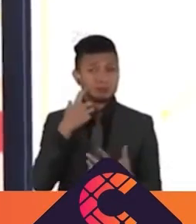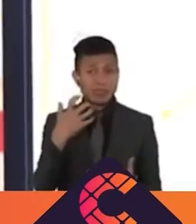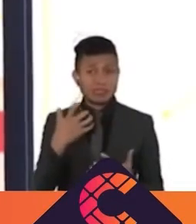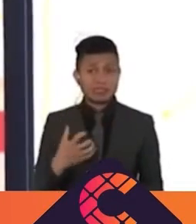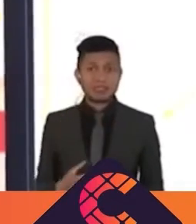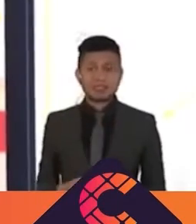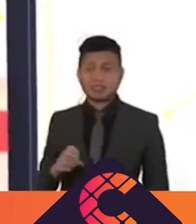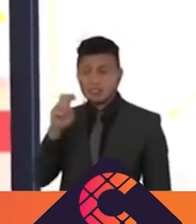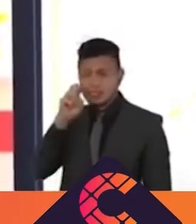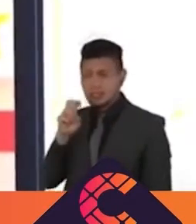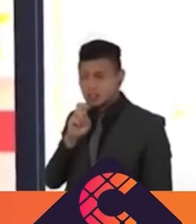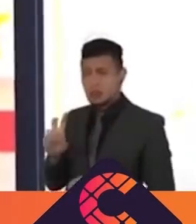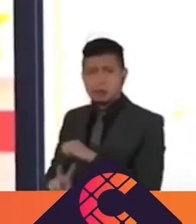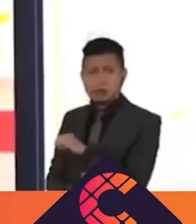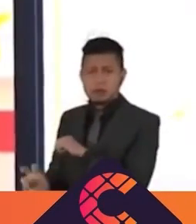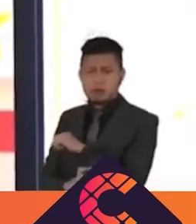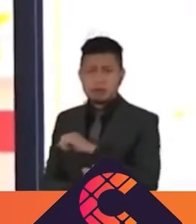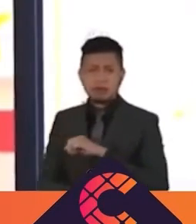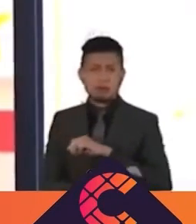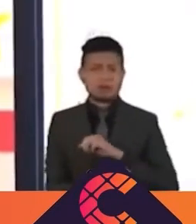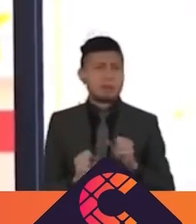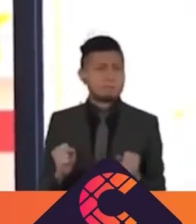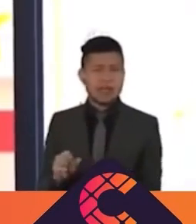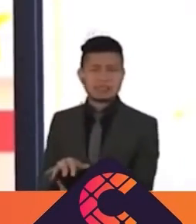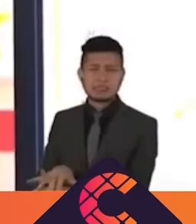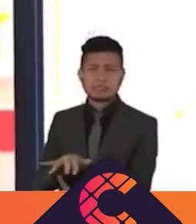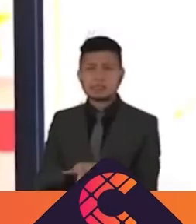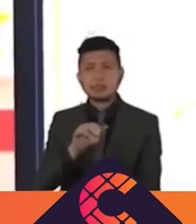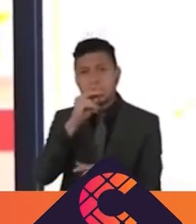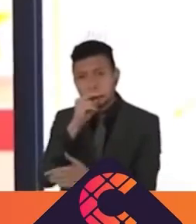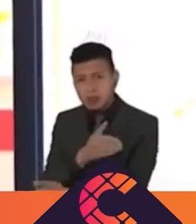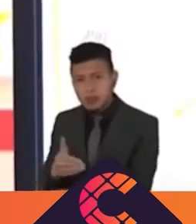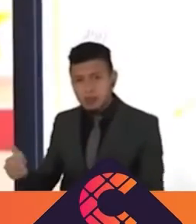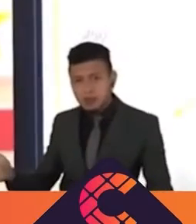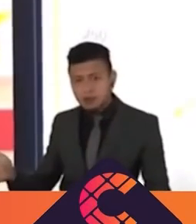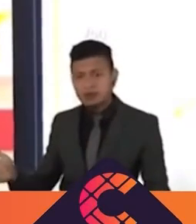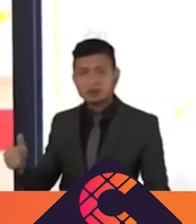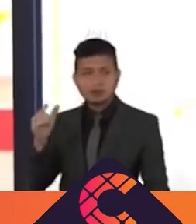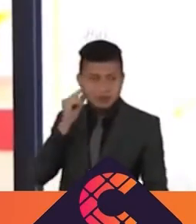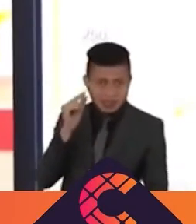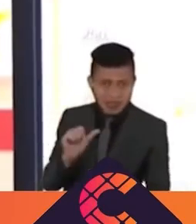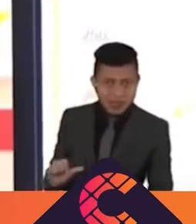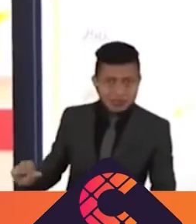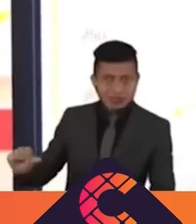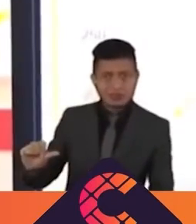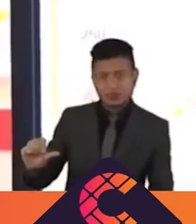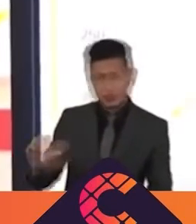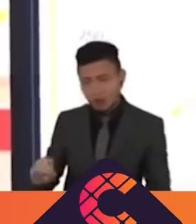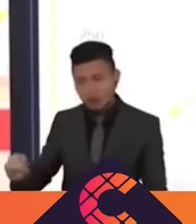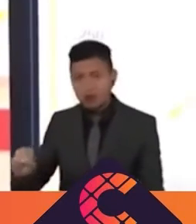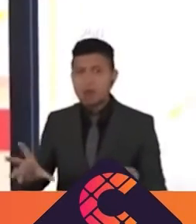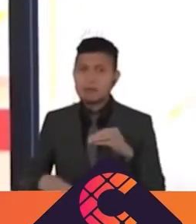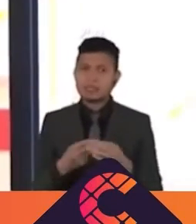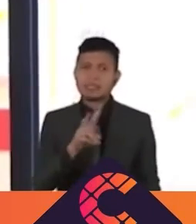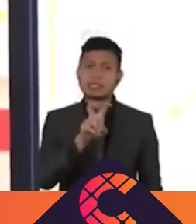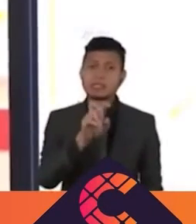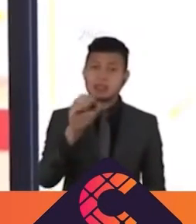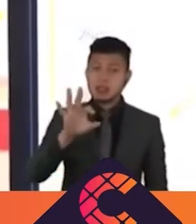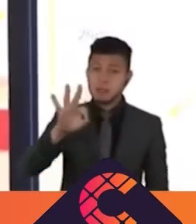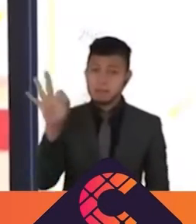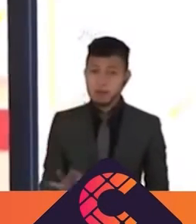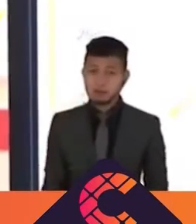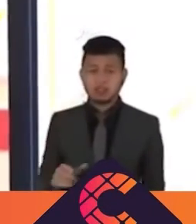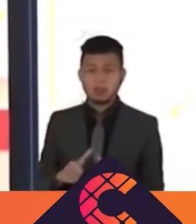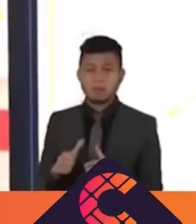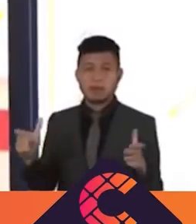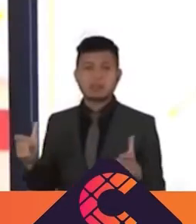delitos sexuales siguen afectando fundamentalmente a niños y a niñas y en un 70% de los casos ese asalto sexual lo